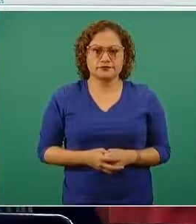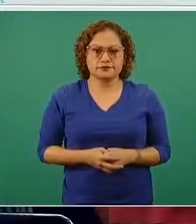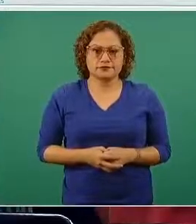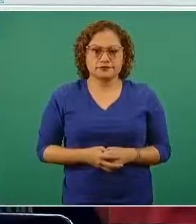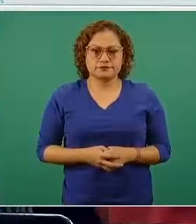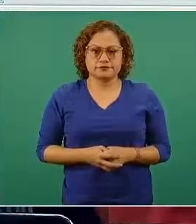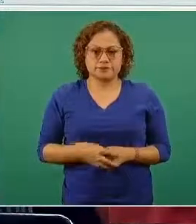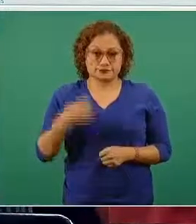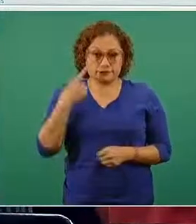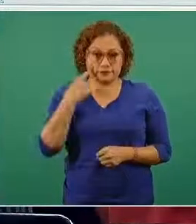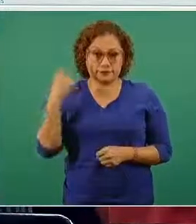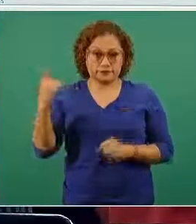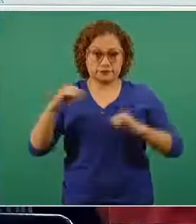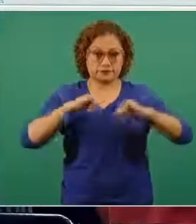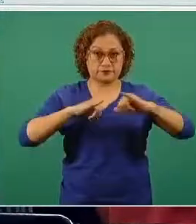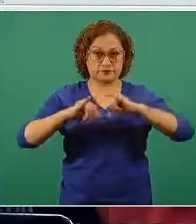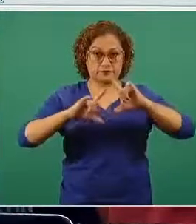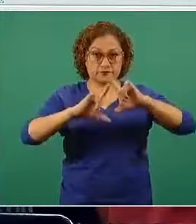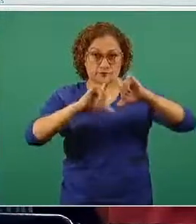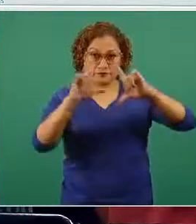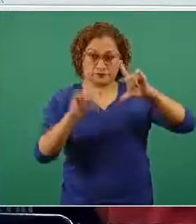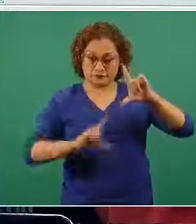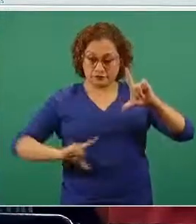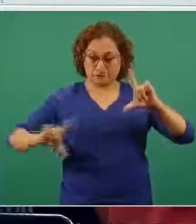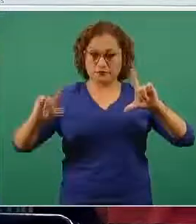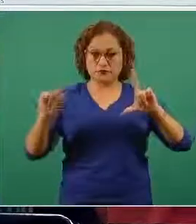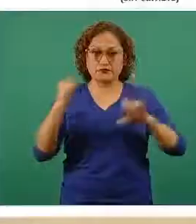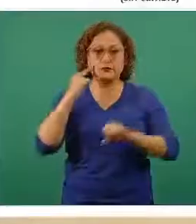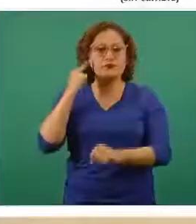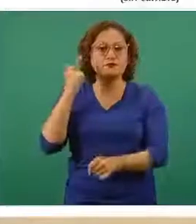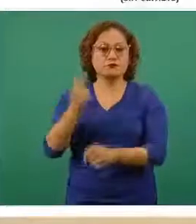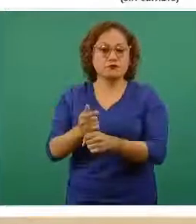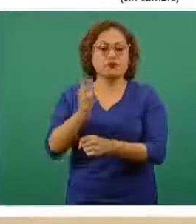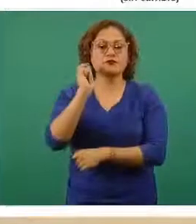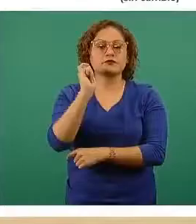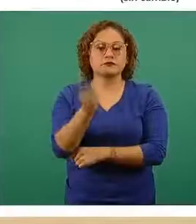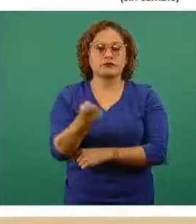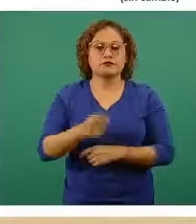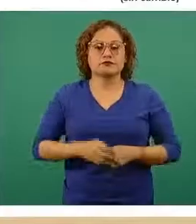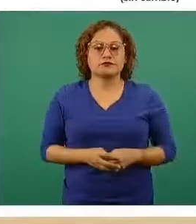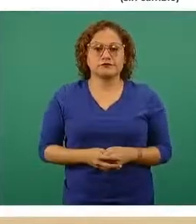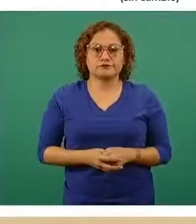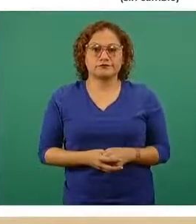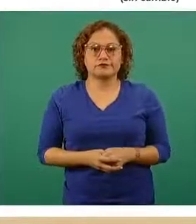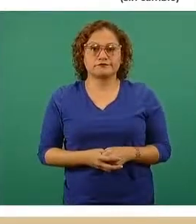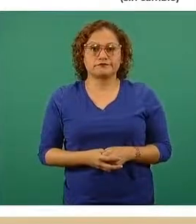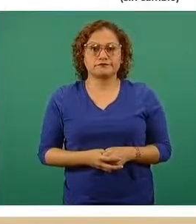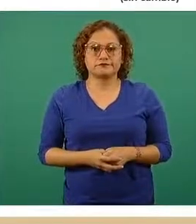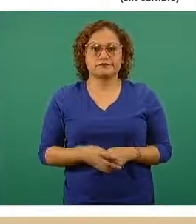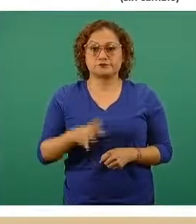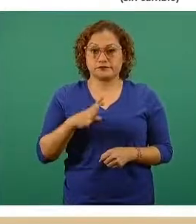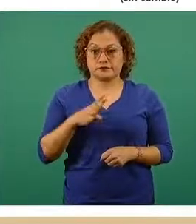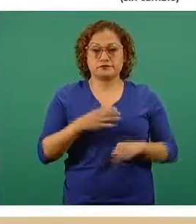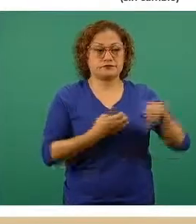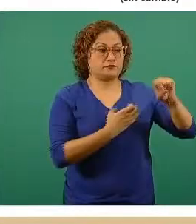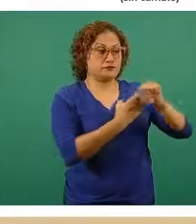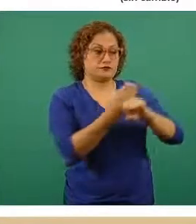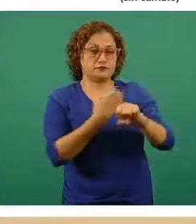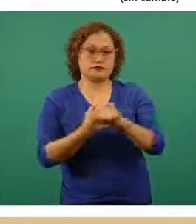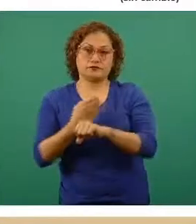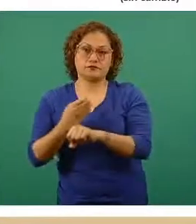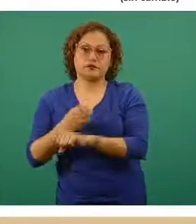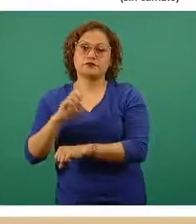En este mapa de la República Mexicana es muy destacable el siguiente dato. Tenemos 32 entidades